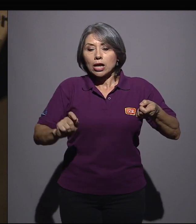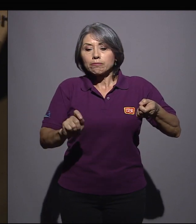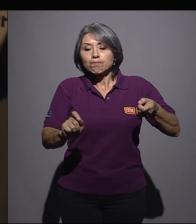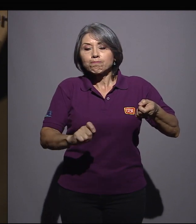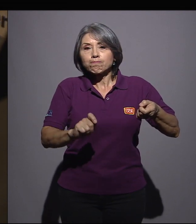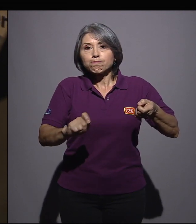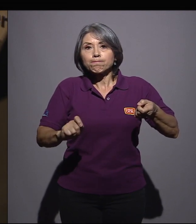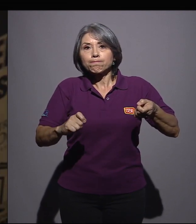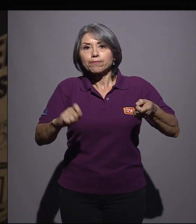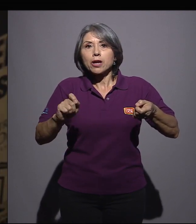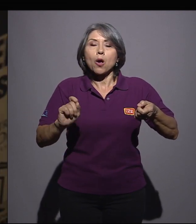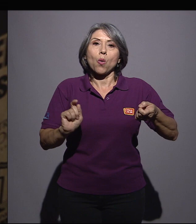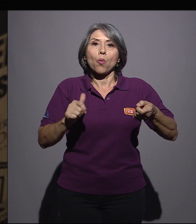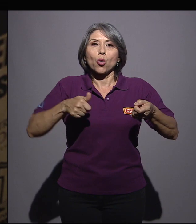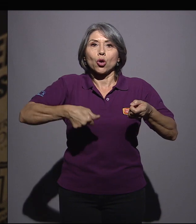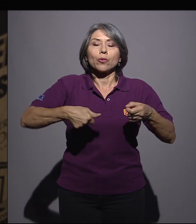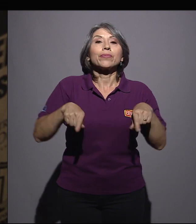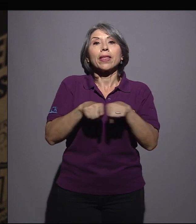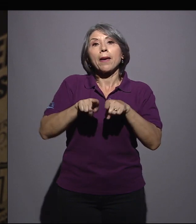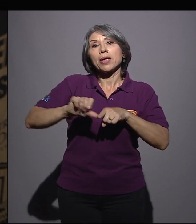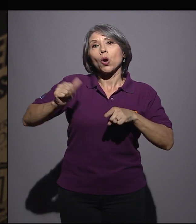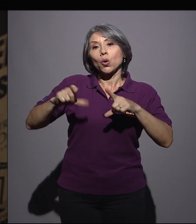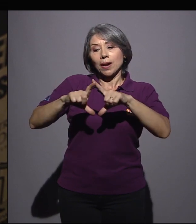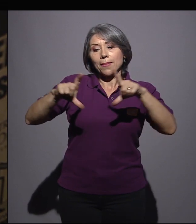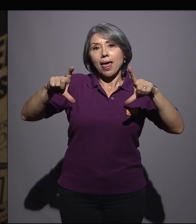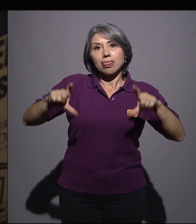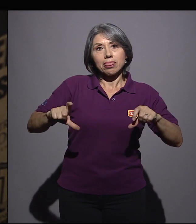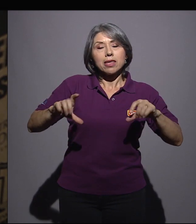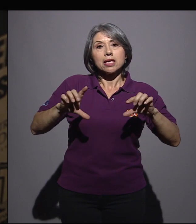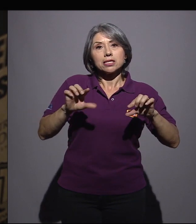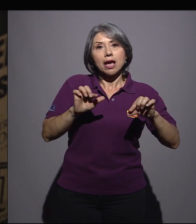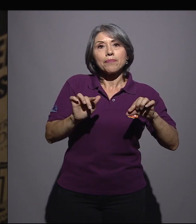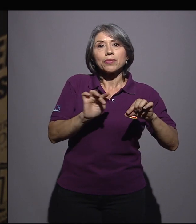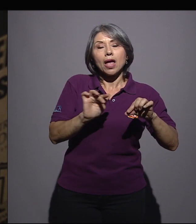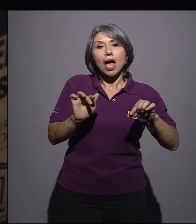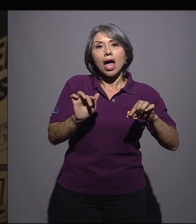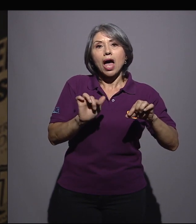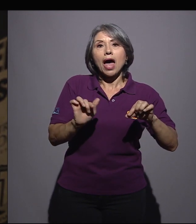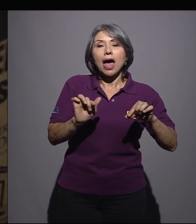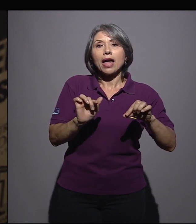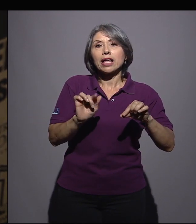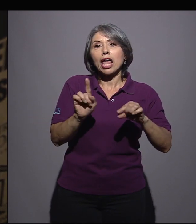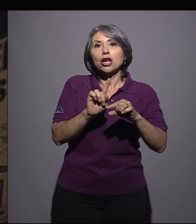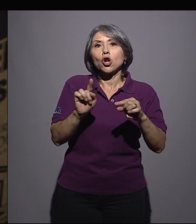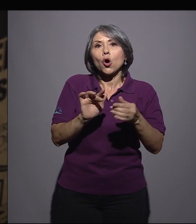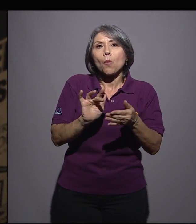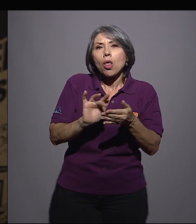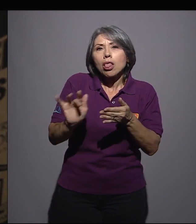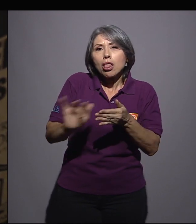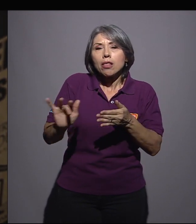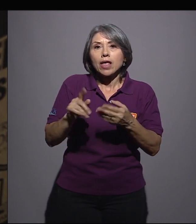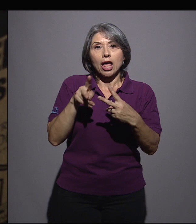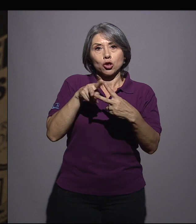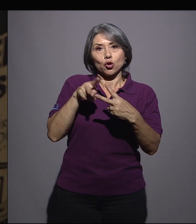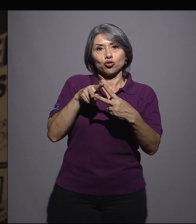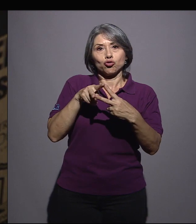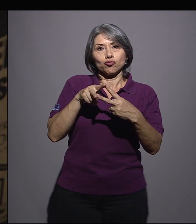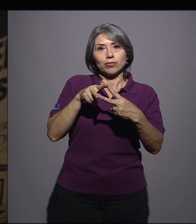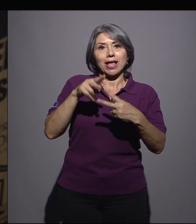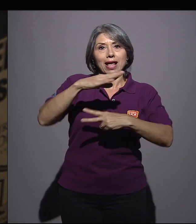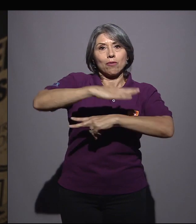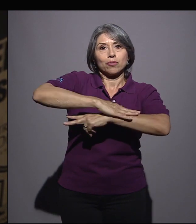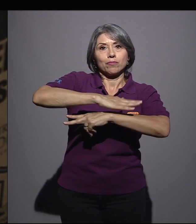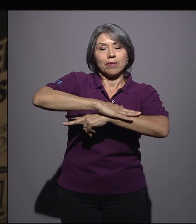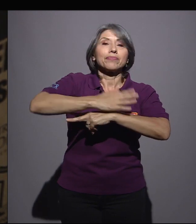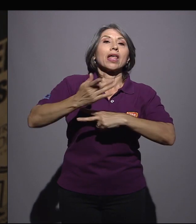Está también la plantilla antideslizante, que es una plantilla que se utiliza, van dos por cada junta receptora de votos. La papeleta se coloca encima